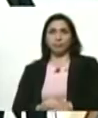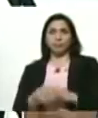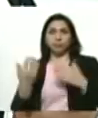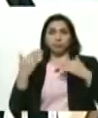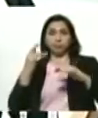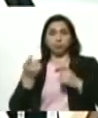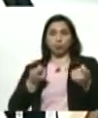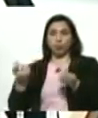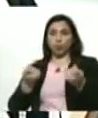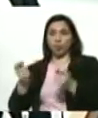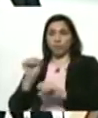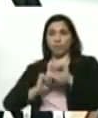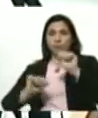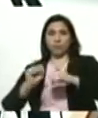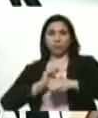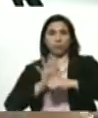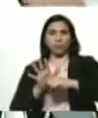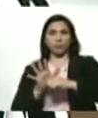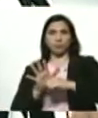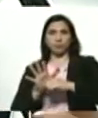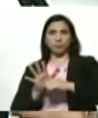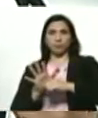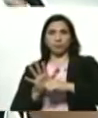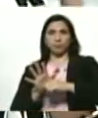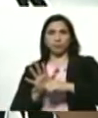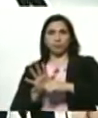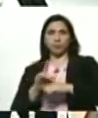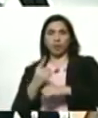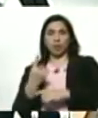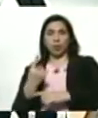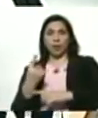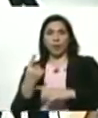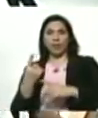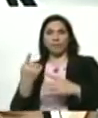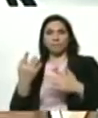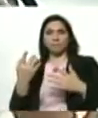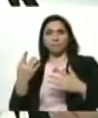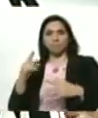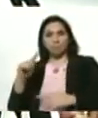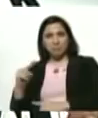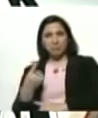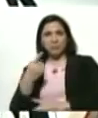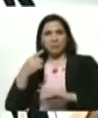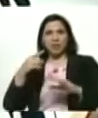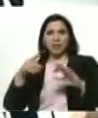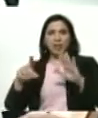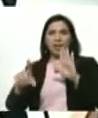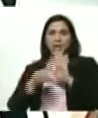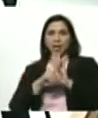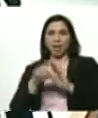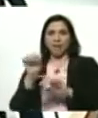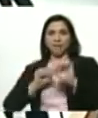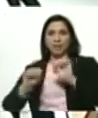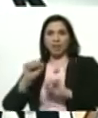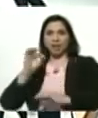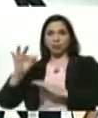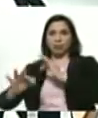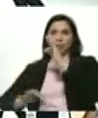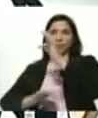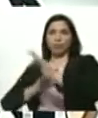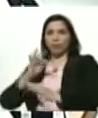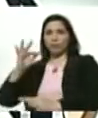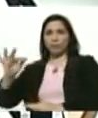control y prevención del cobi 19 es una prácticamente una de las primeras reglas para evitar cadenas de contagio